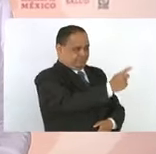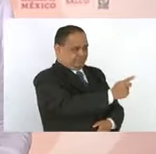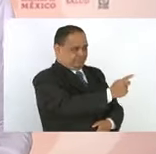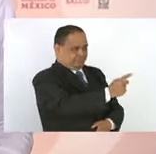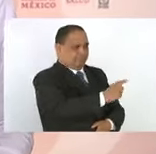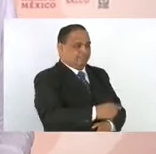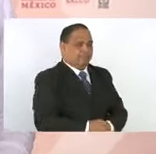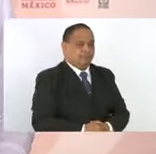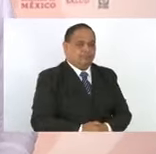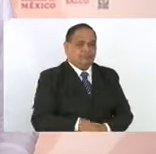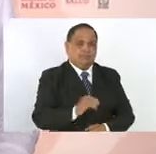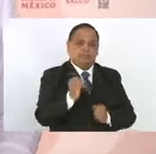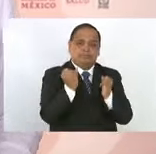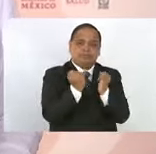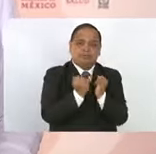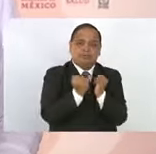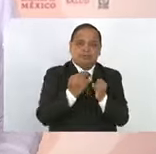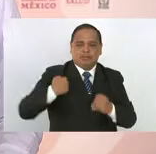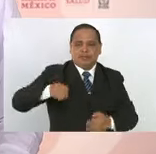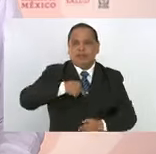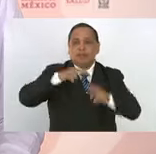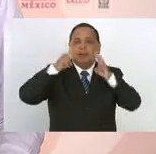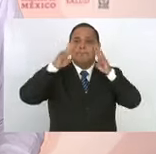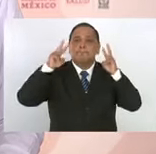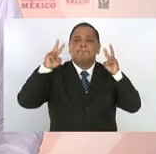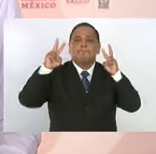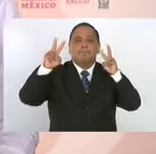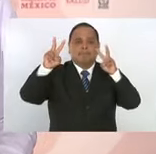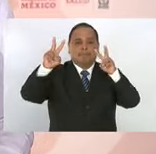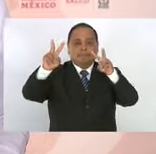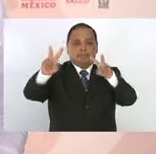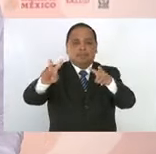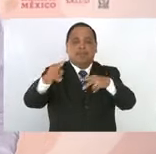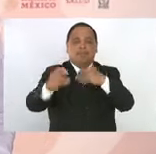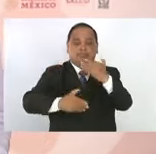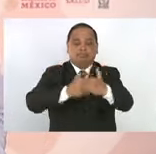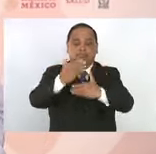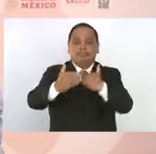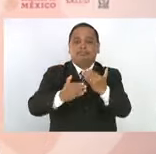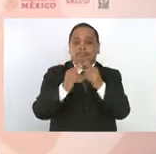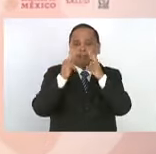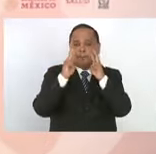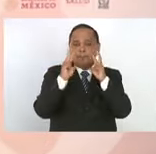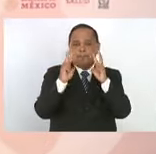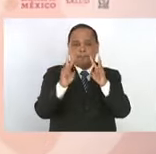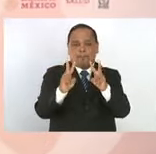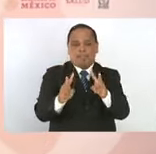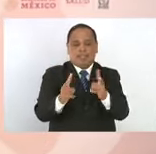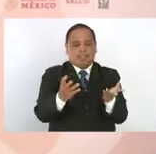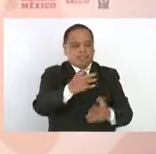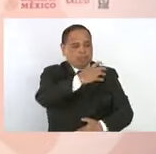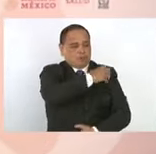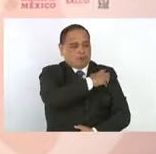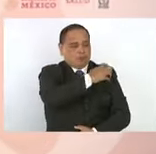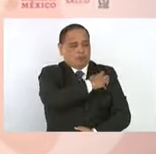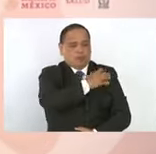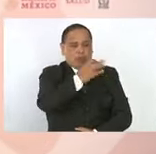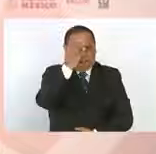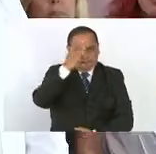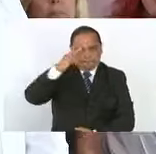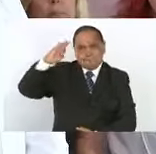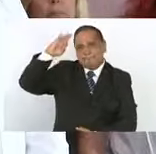de cuánta visión tenía el comandante Fidel